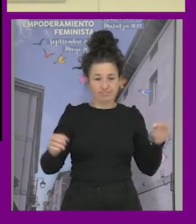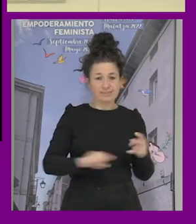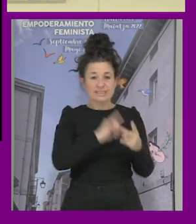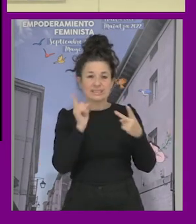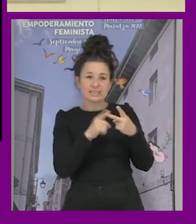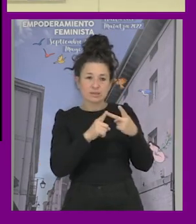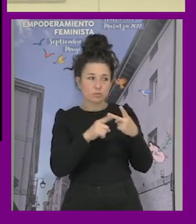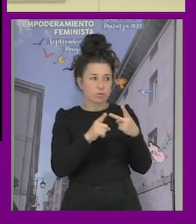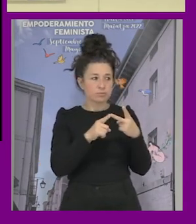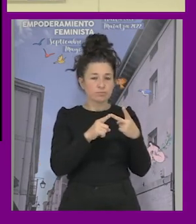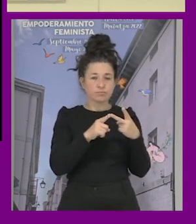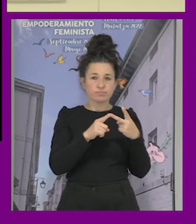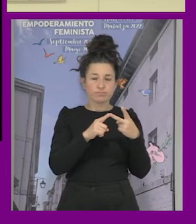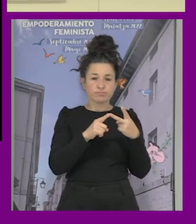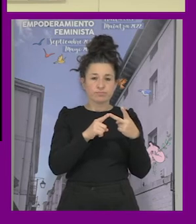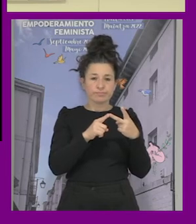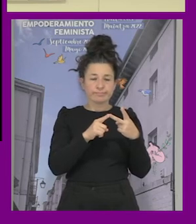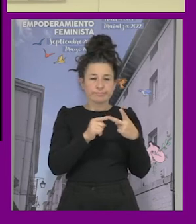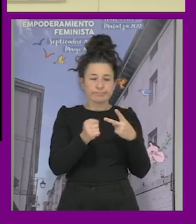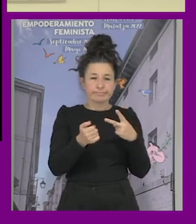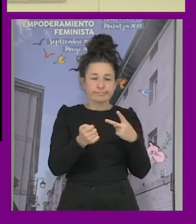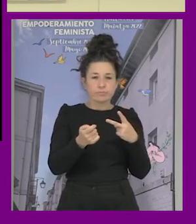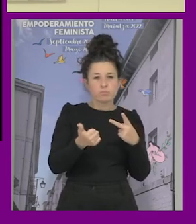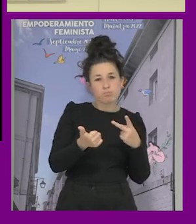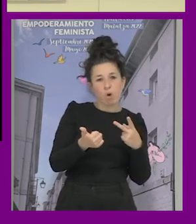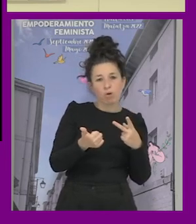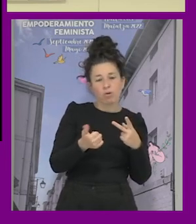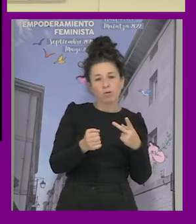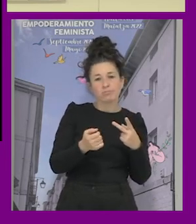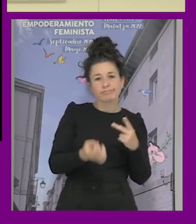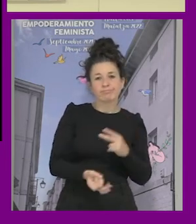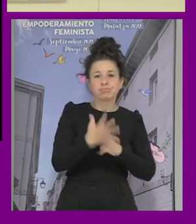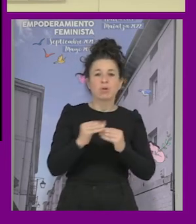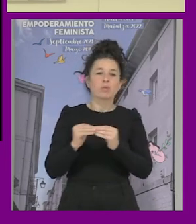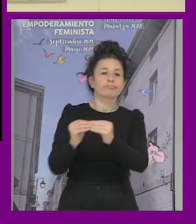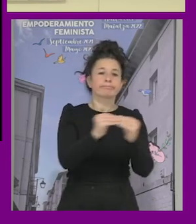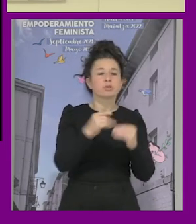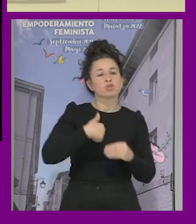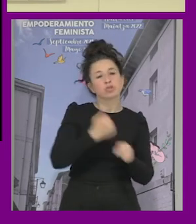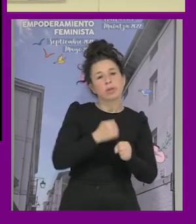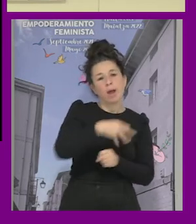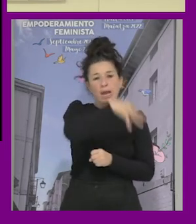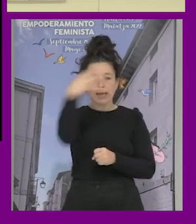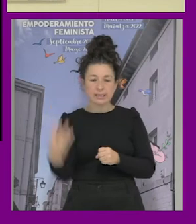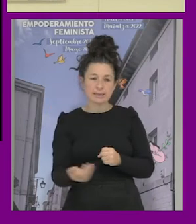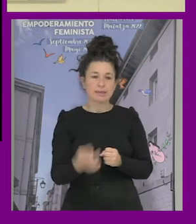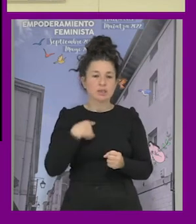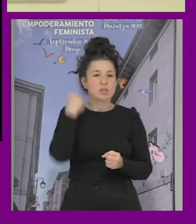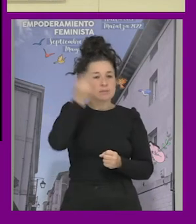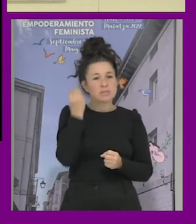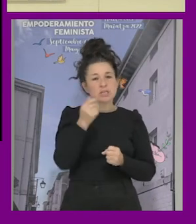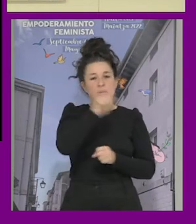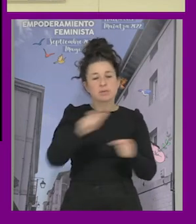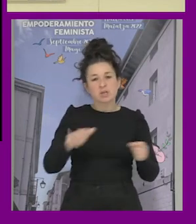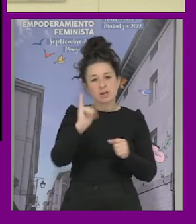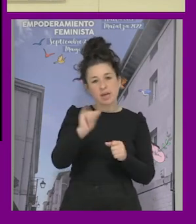produce una cierta esencialización o homogeneización yo trabajo lo LGTBI por tanto parto de que en el mundo hay personas